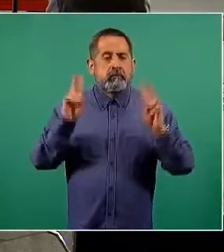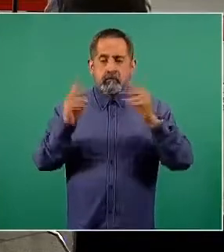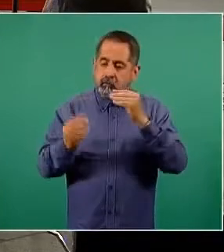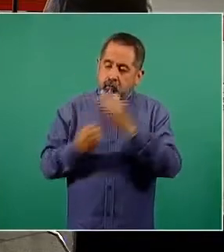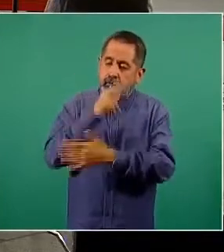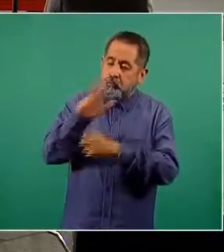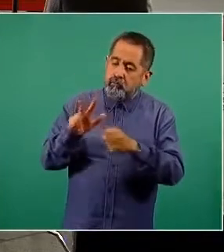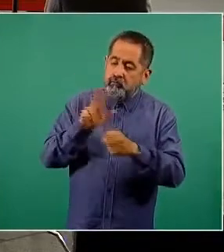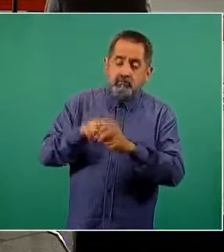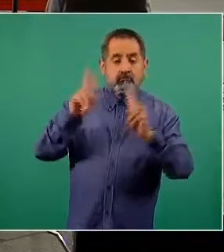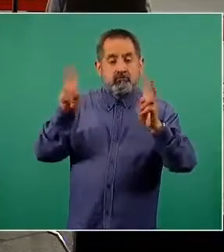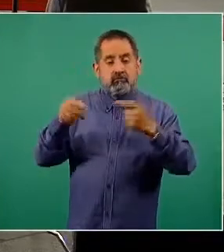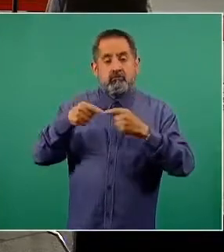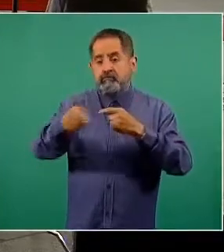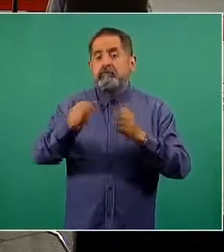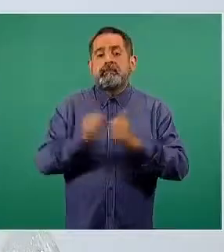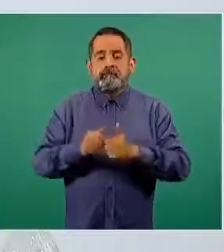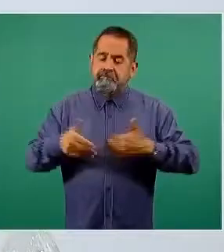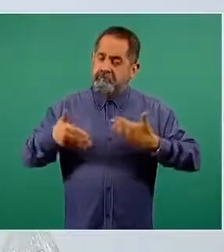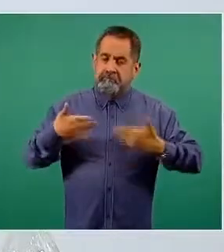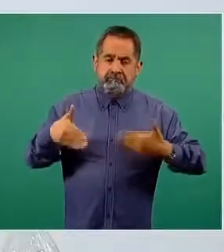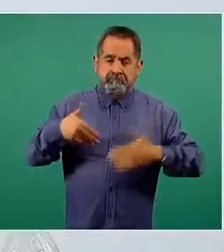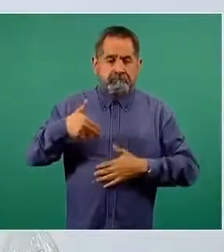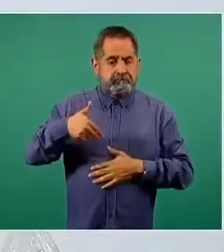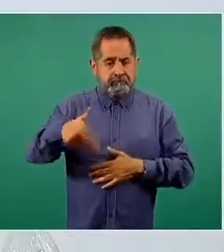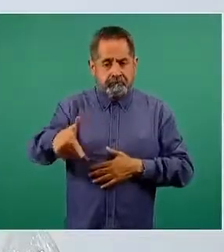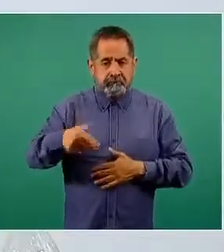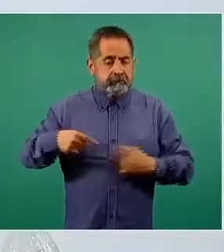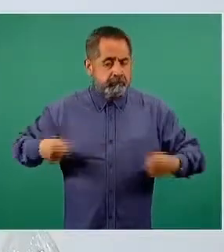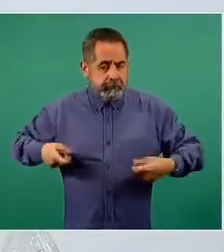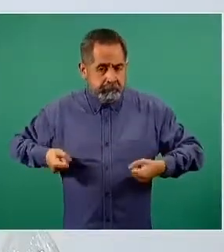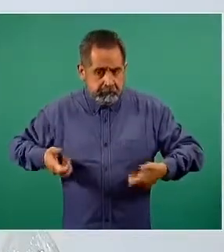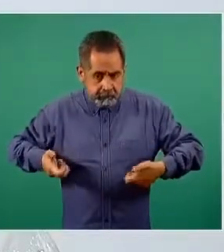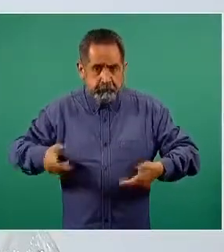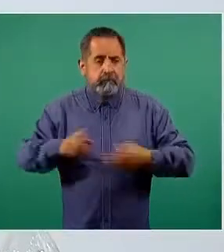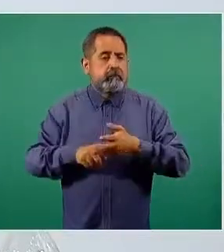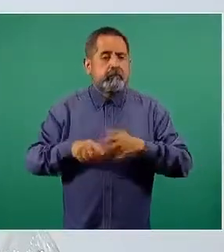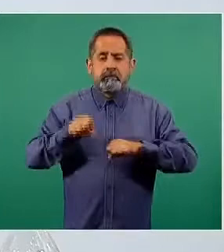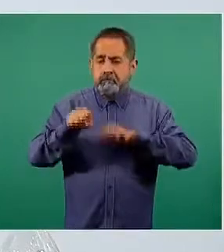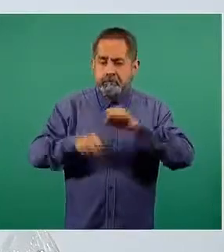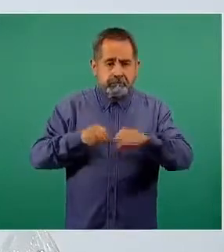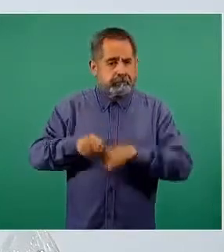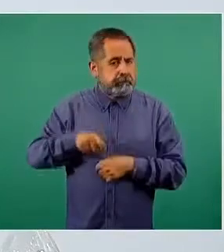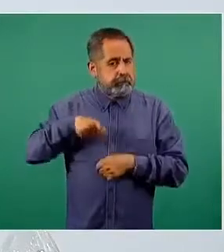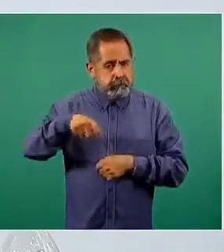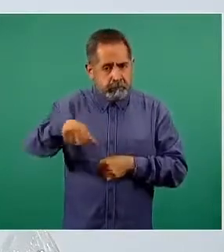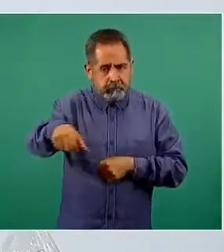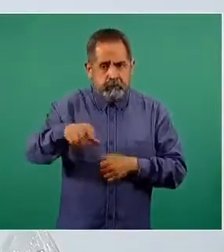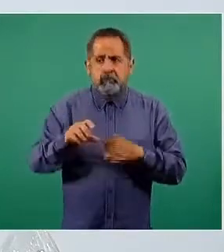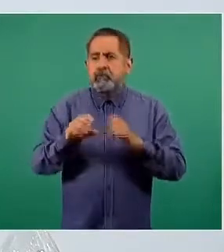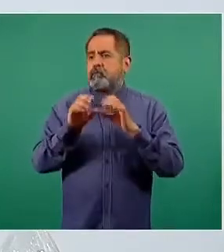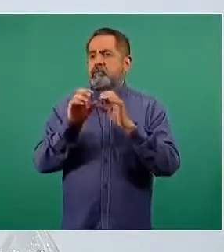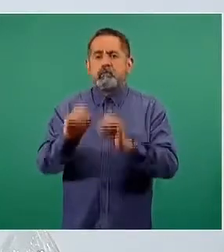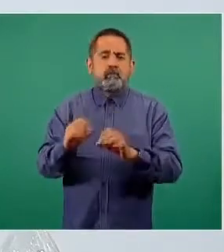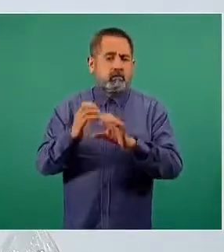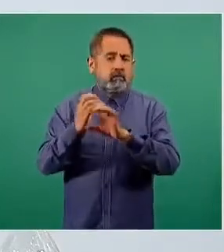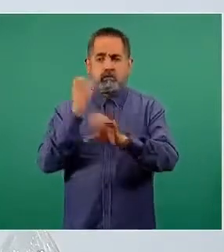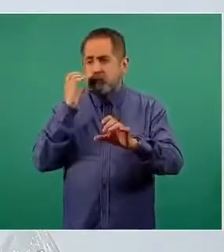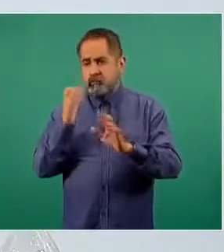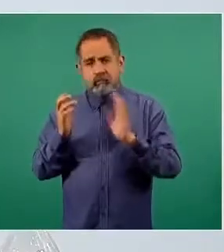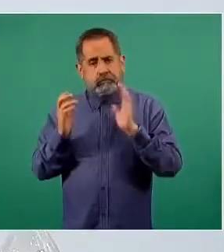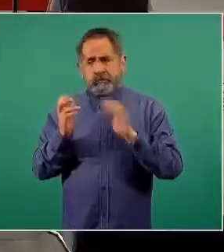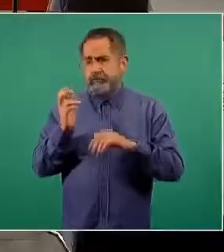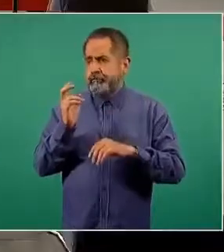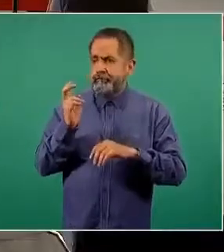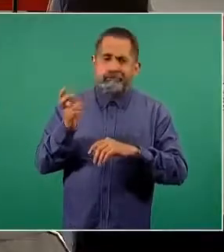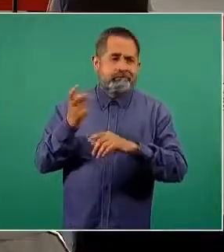normalidad será a pie, en silla de ruedas, en bici y en transporte público, si no, no será nueva, será igual